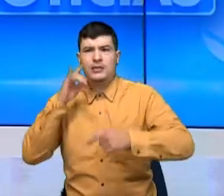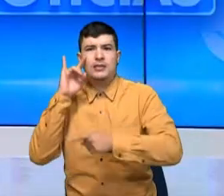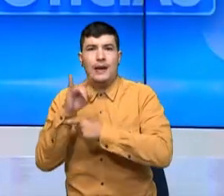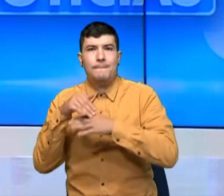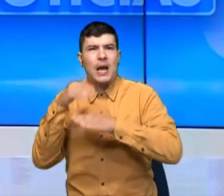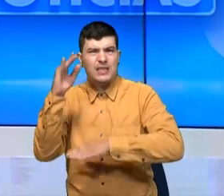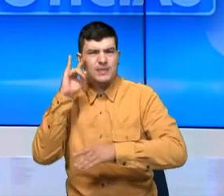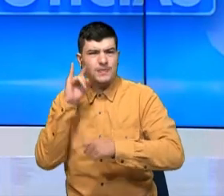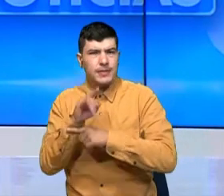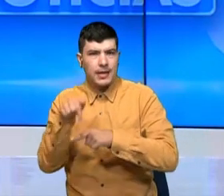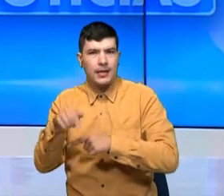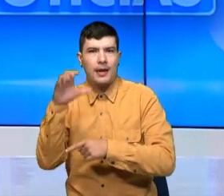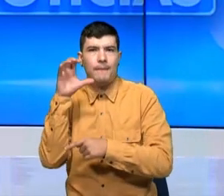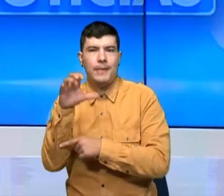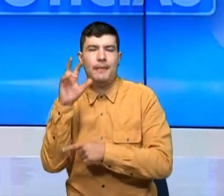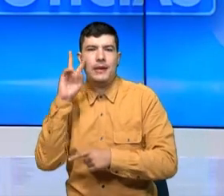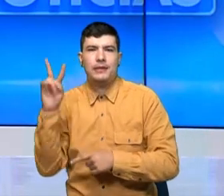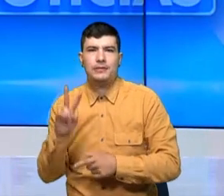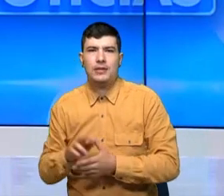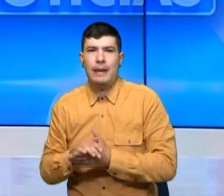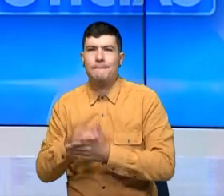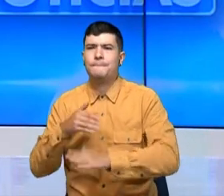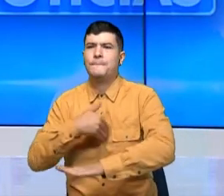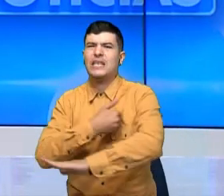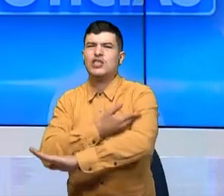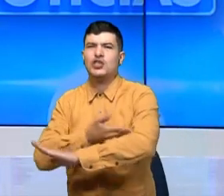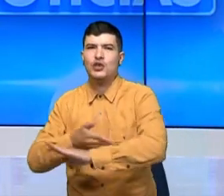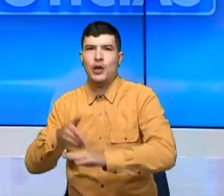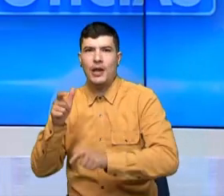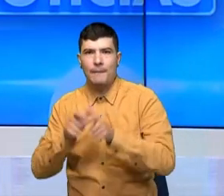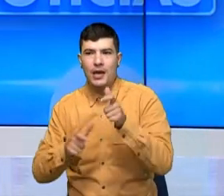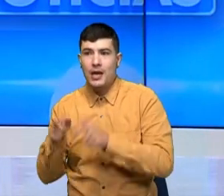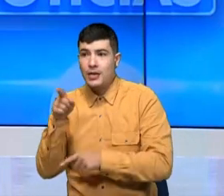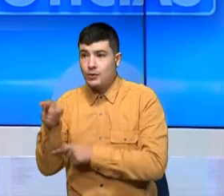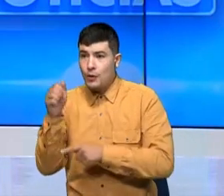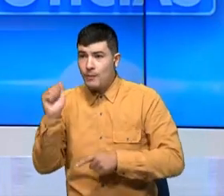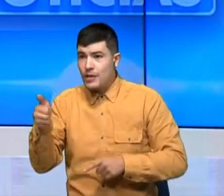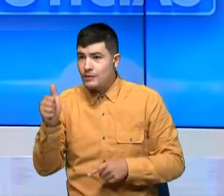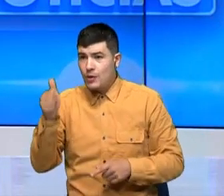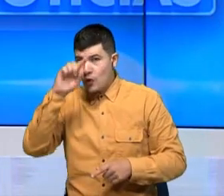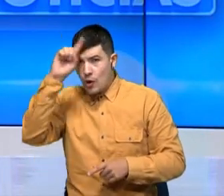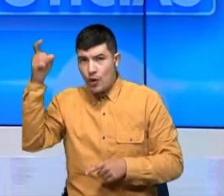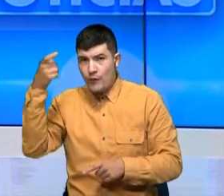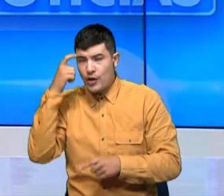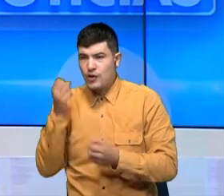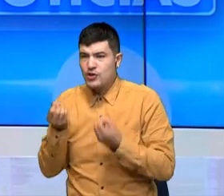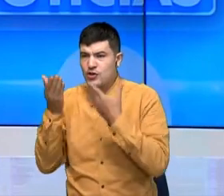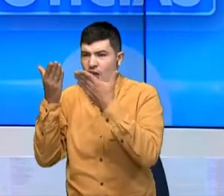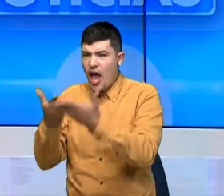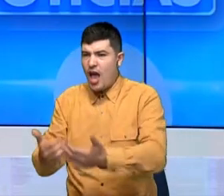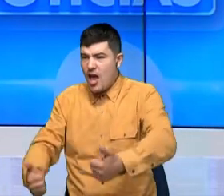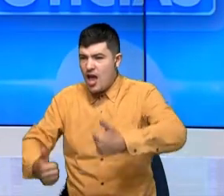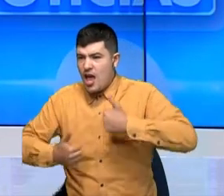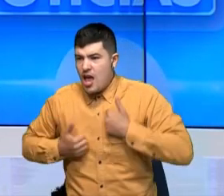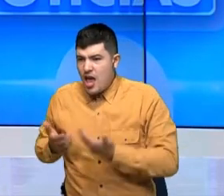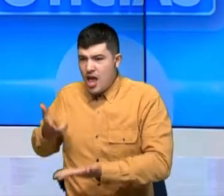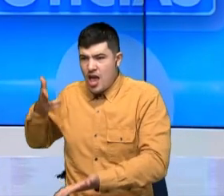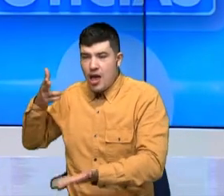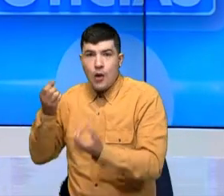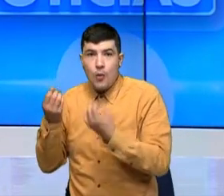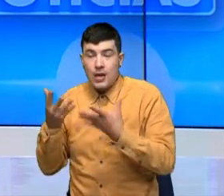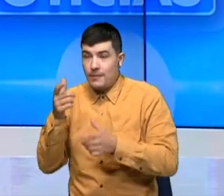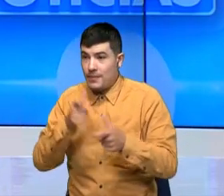cúpula militar, afirmó que no serán miles sino millones y que el mismo gobierno se encargará de armarlos. Amir Castillo, cuéntenos de